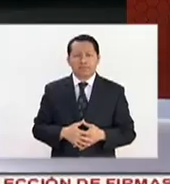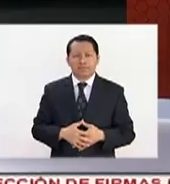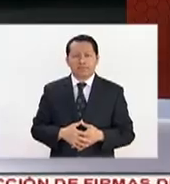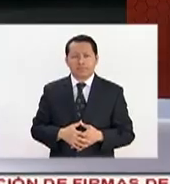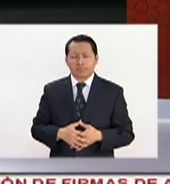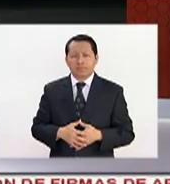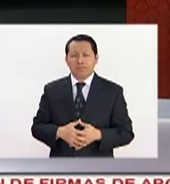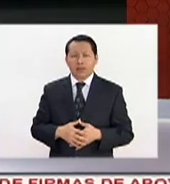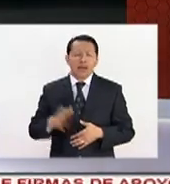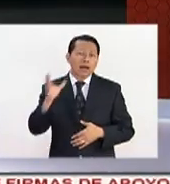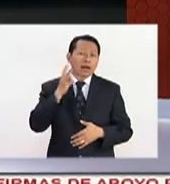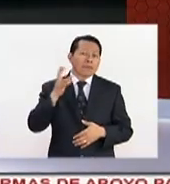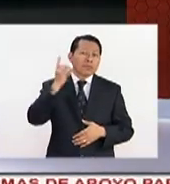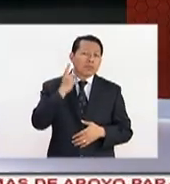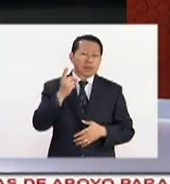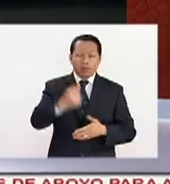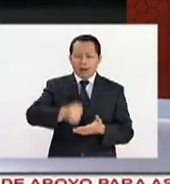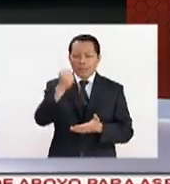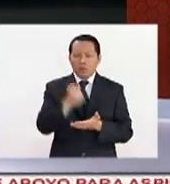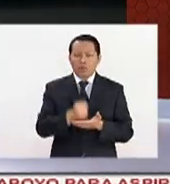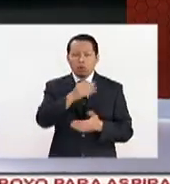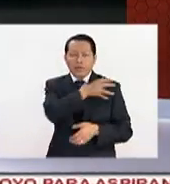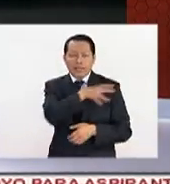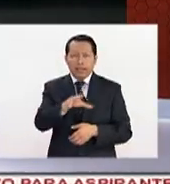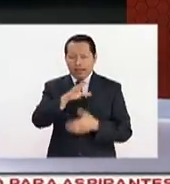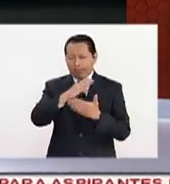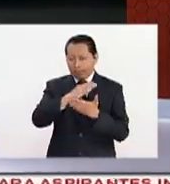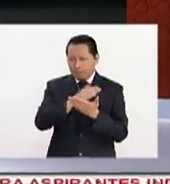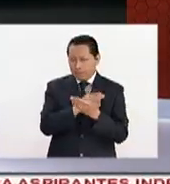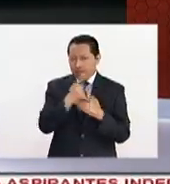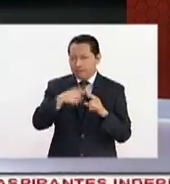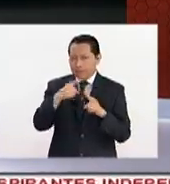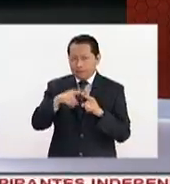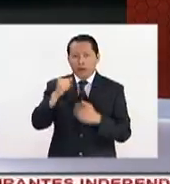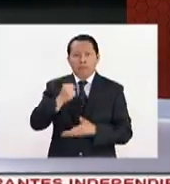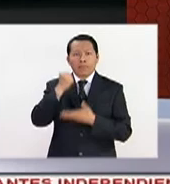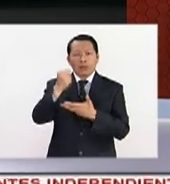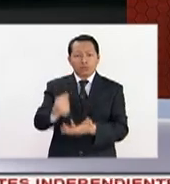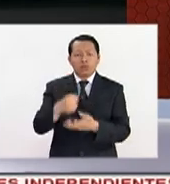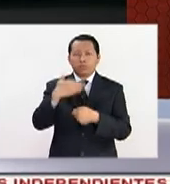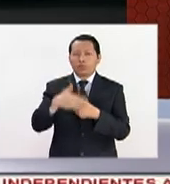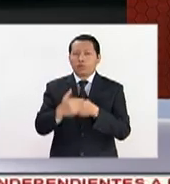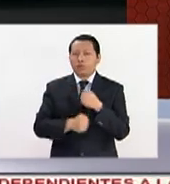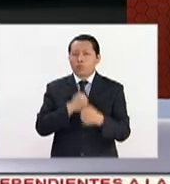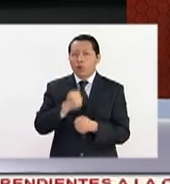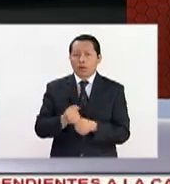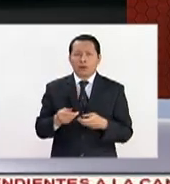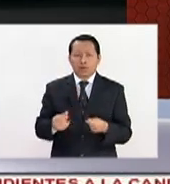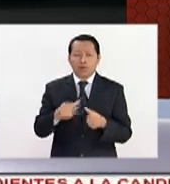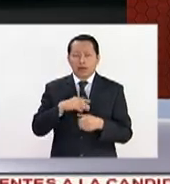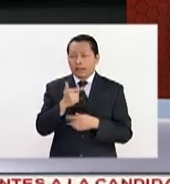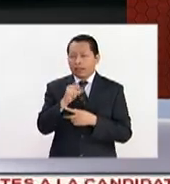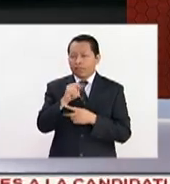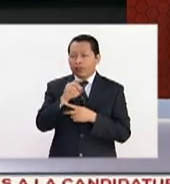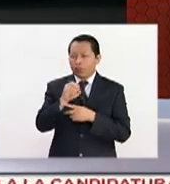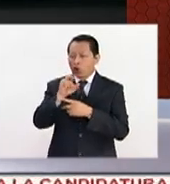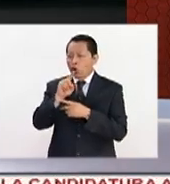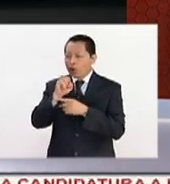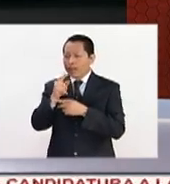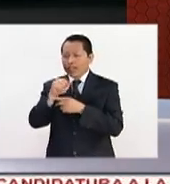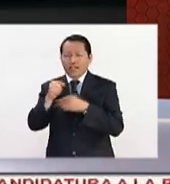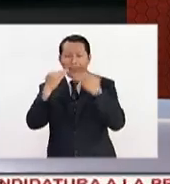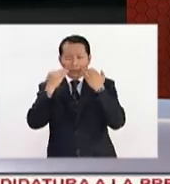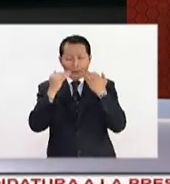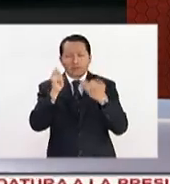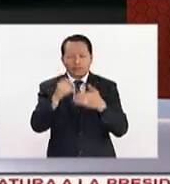La Cámara de Diputados aprobó en lo general y en lo particular el presupuesto de egresos para el próximo año. Nuestro compañero Gilberto Rodríguez estuvo